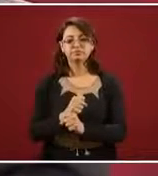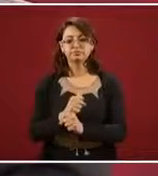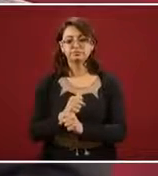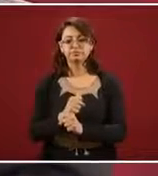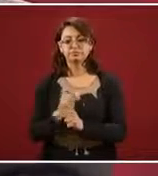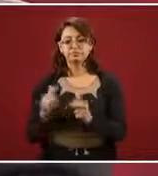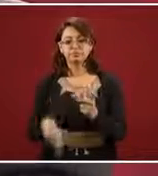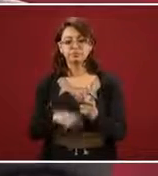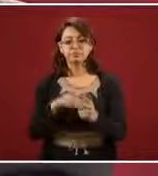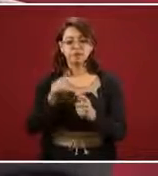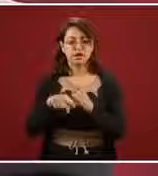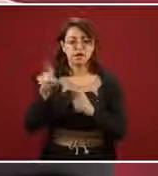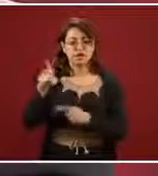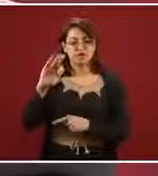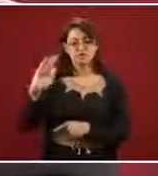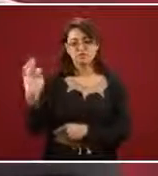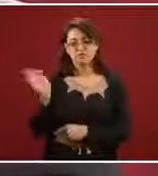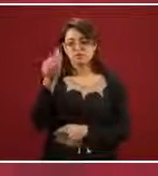la Facultad de Economía,